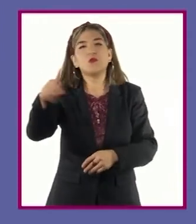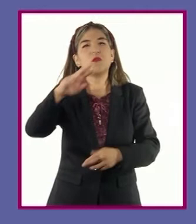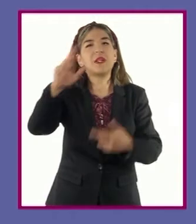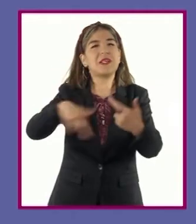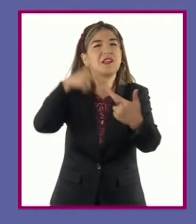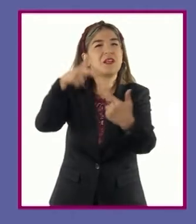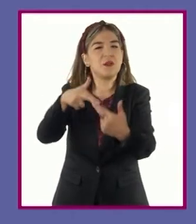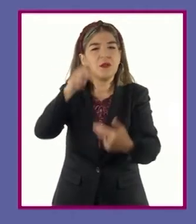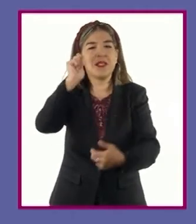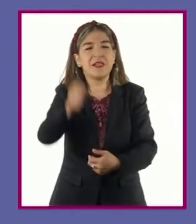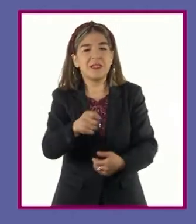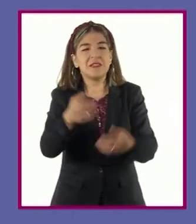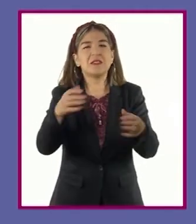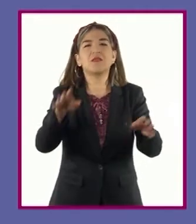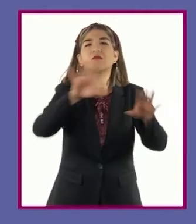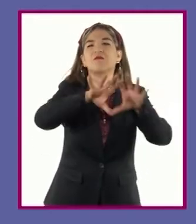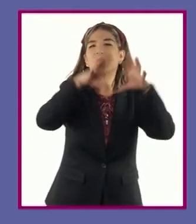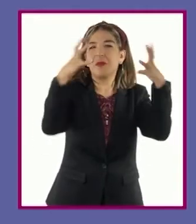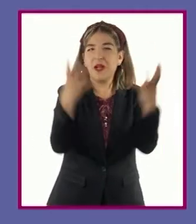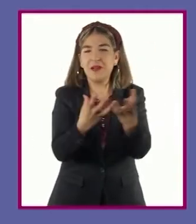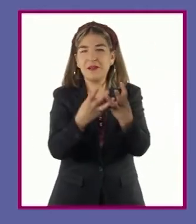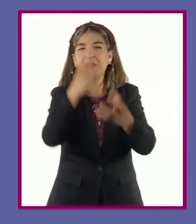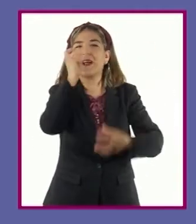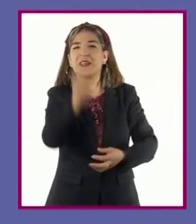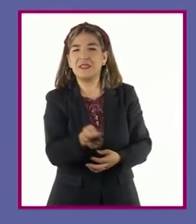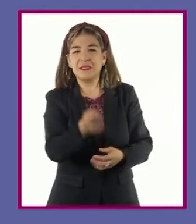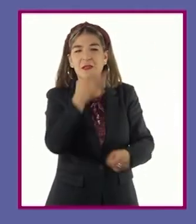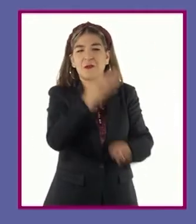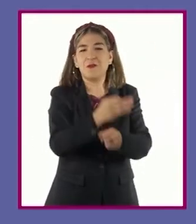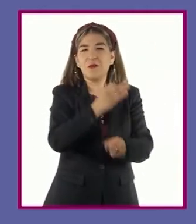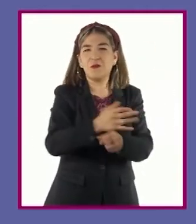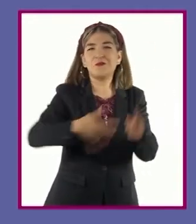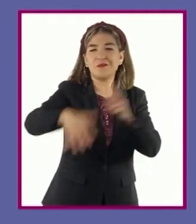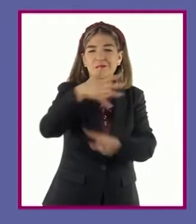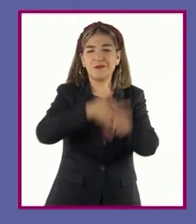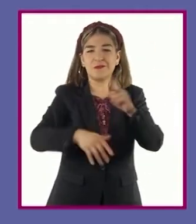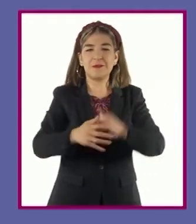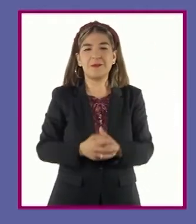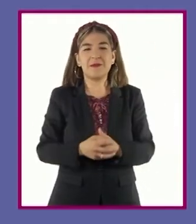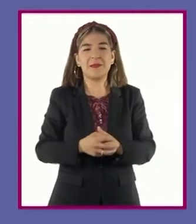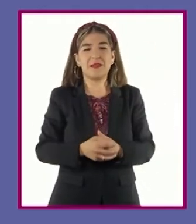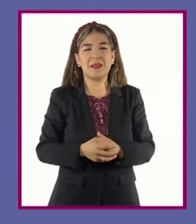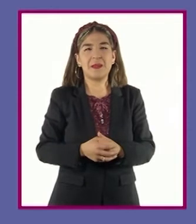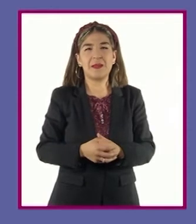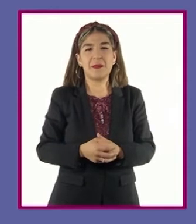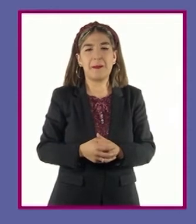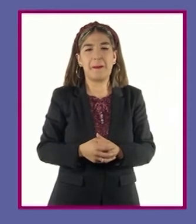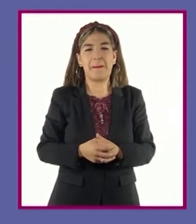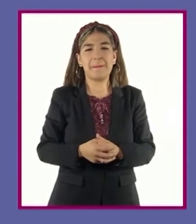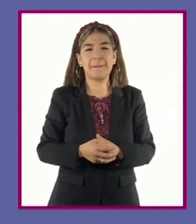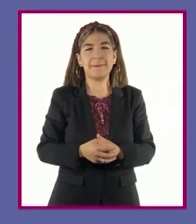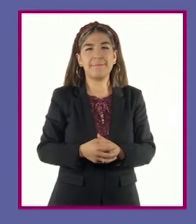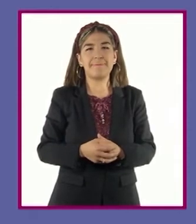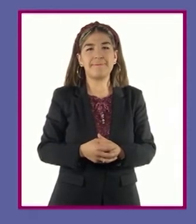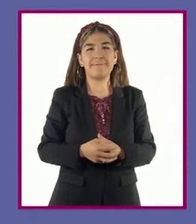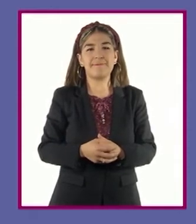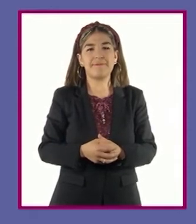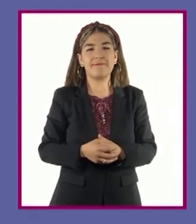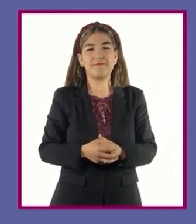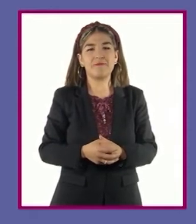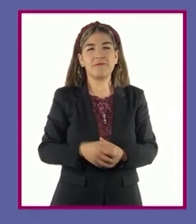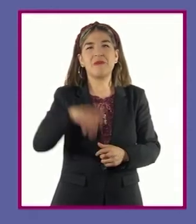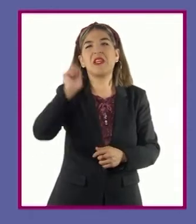planeta, ¿no? Que es mucho lo que se está viendo con toda la invasión de la